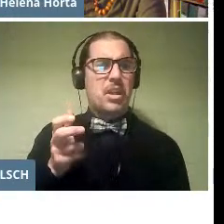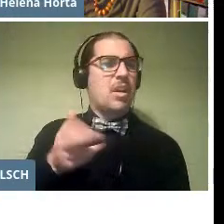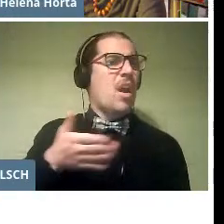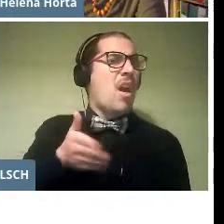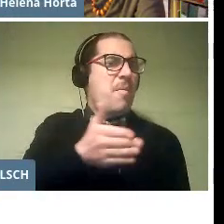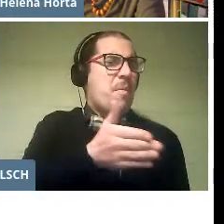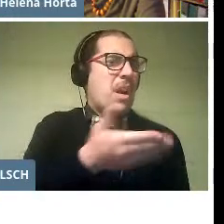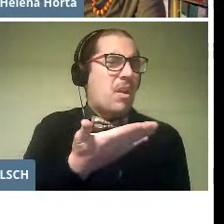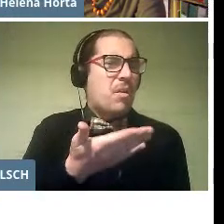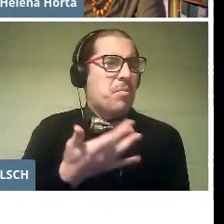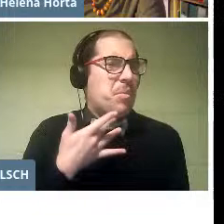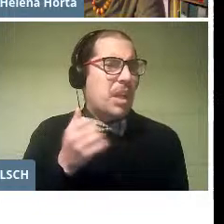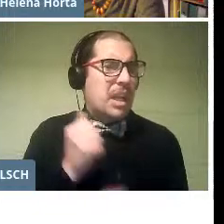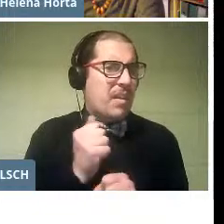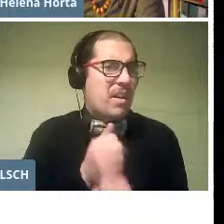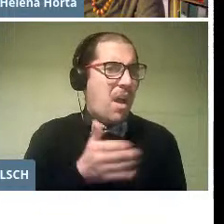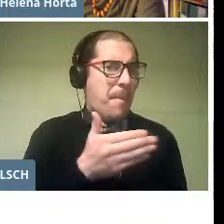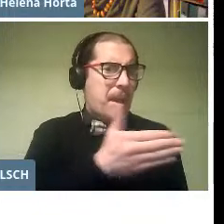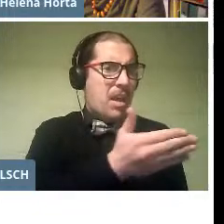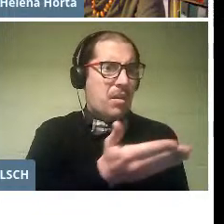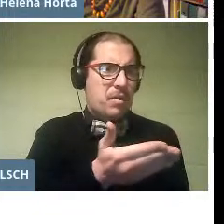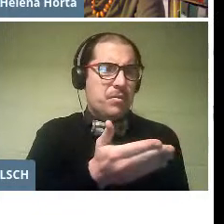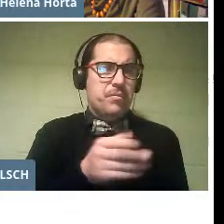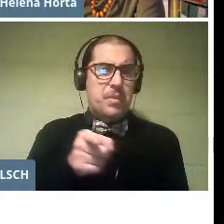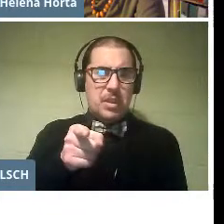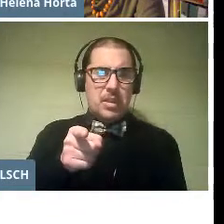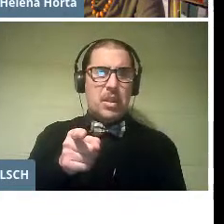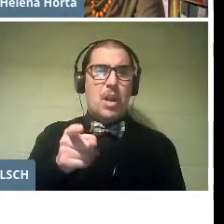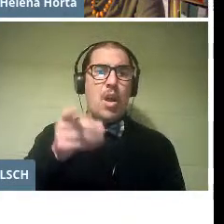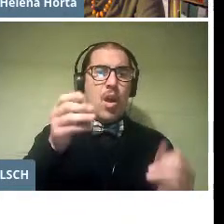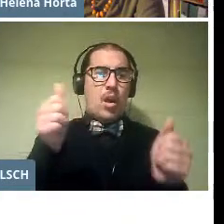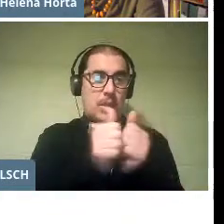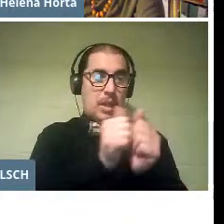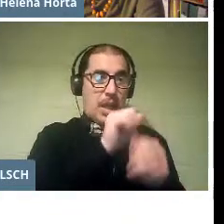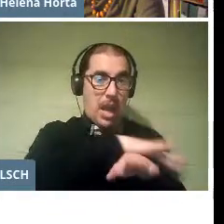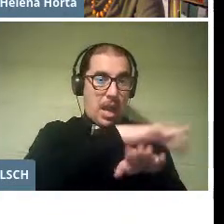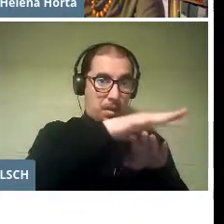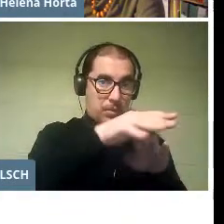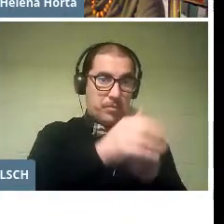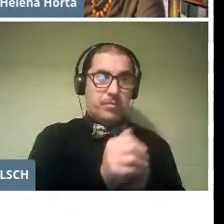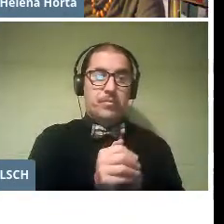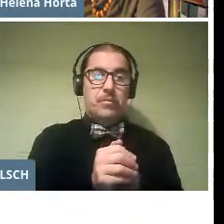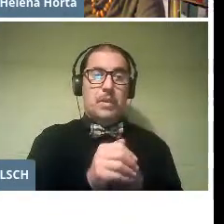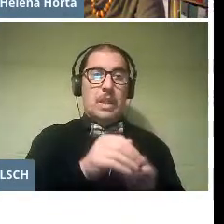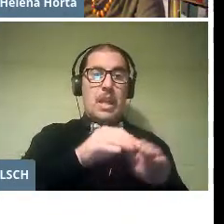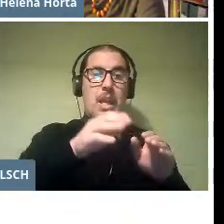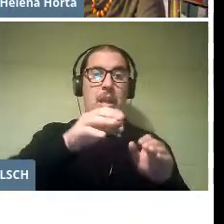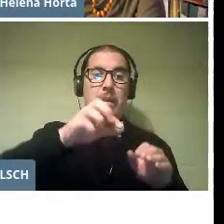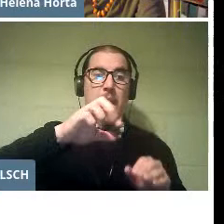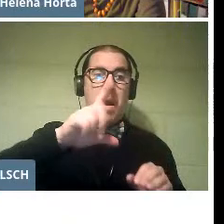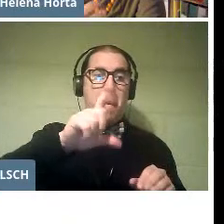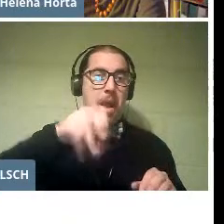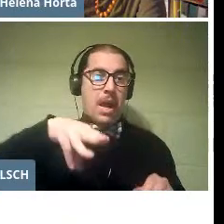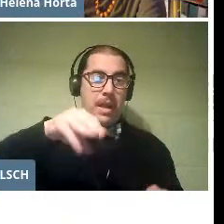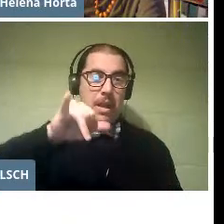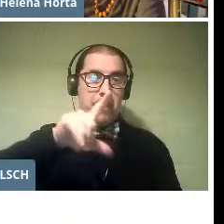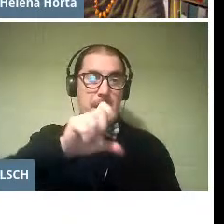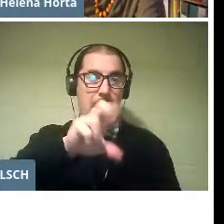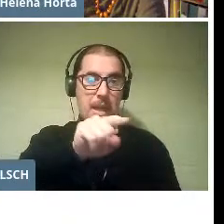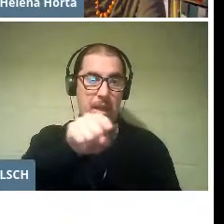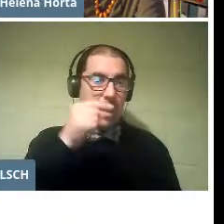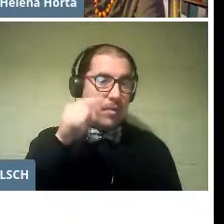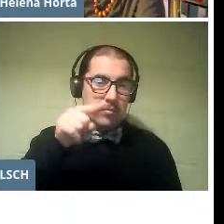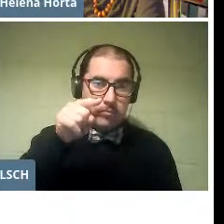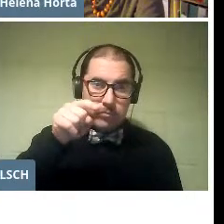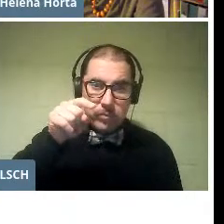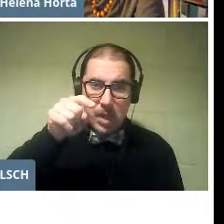Bueno, esta es tumba costera, es precisamente de Playa Miller 3, pero además en su ergología, en